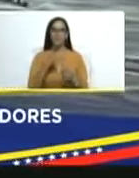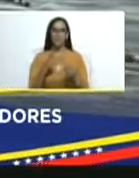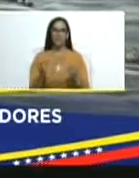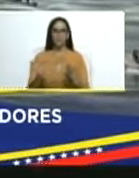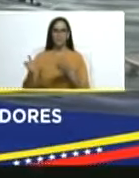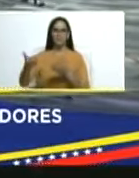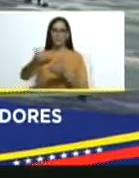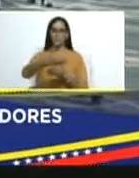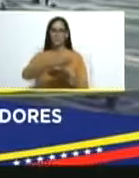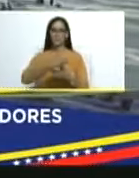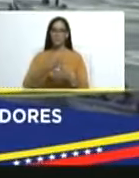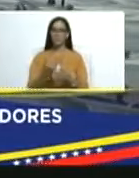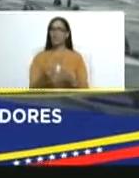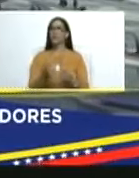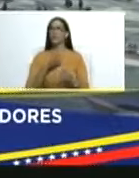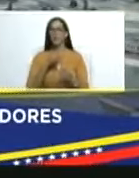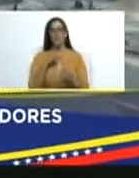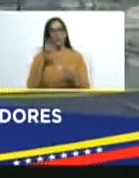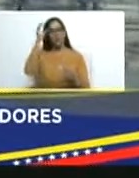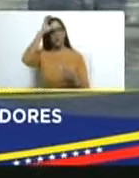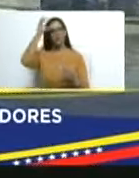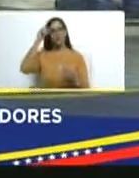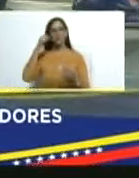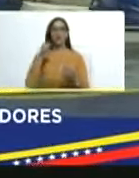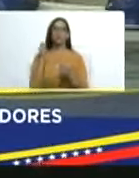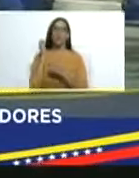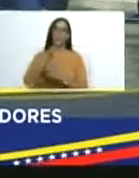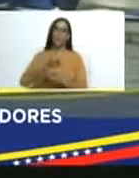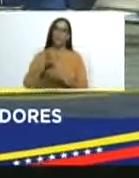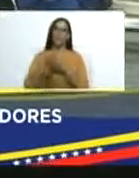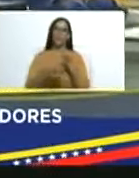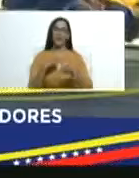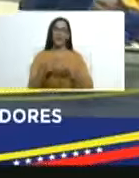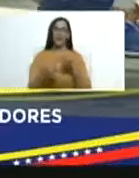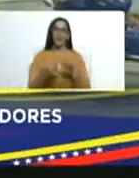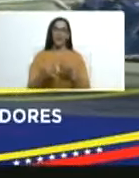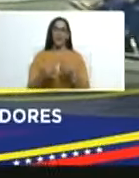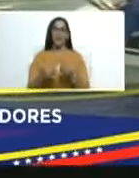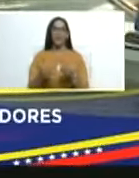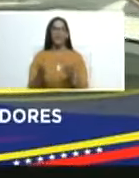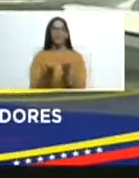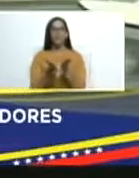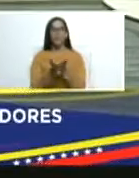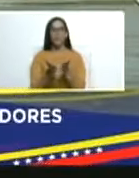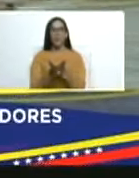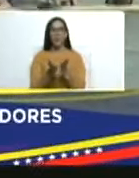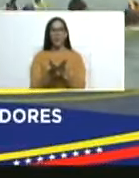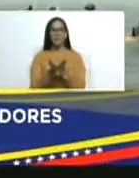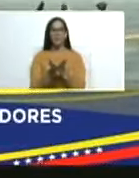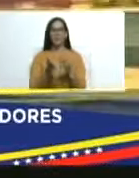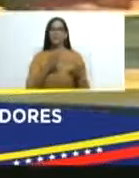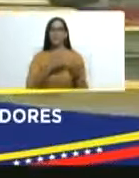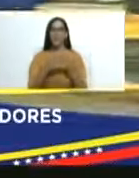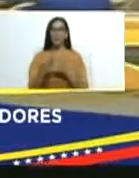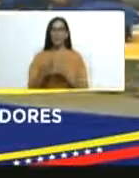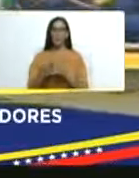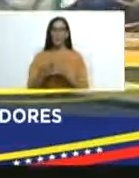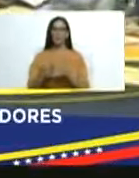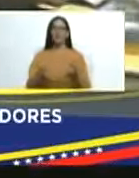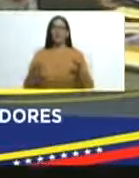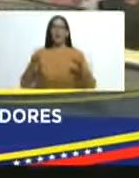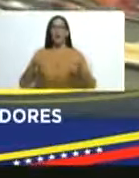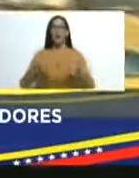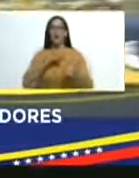reciclando, pero sobre todo en la conciencia que estos pescadores han creado en las escuelas y en las comunidades. Hoy por